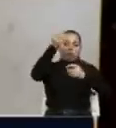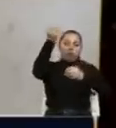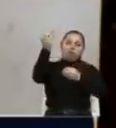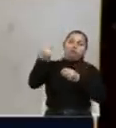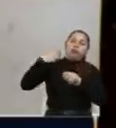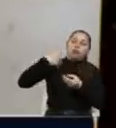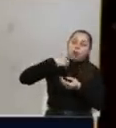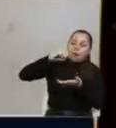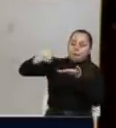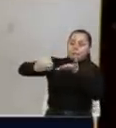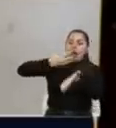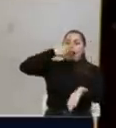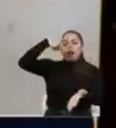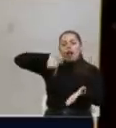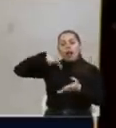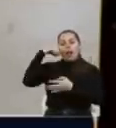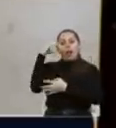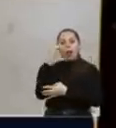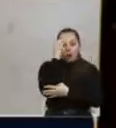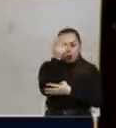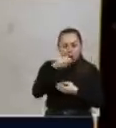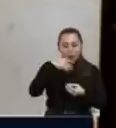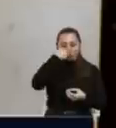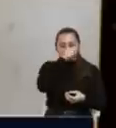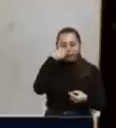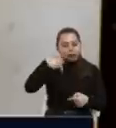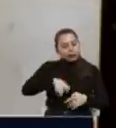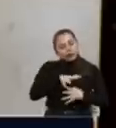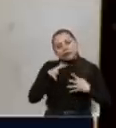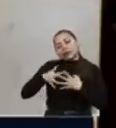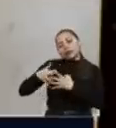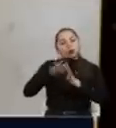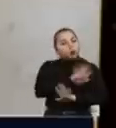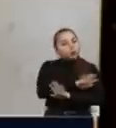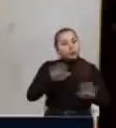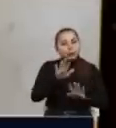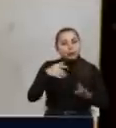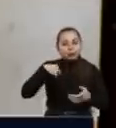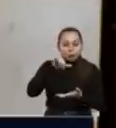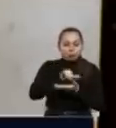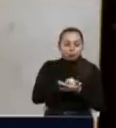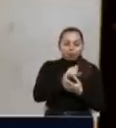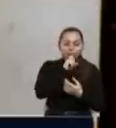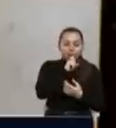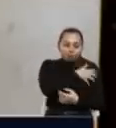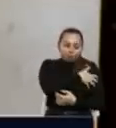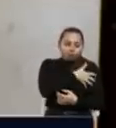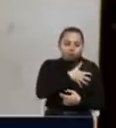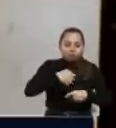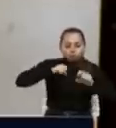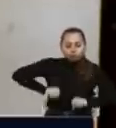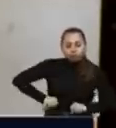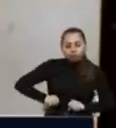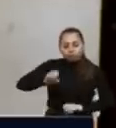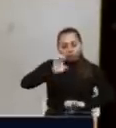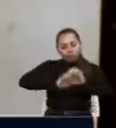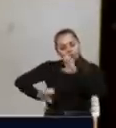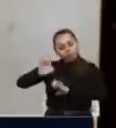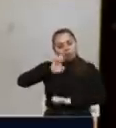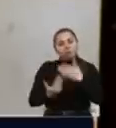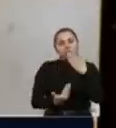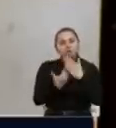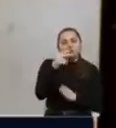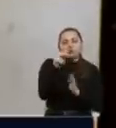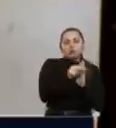que contribuyan con mayor contundencia a ampliar las capacidades concretas de acuerdo con esta nueva política